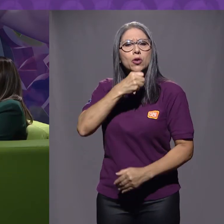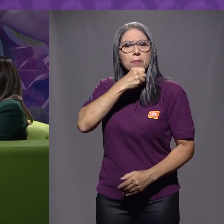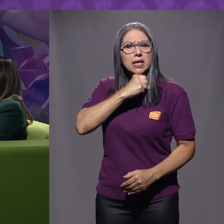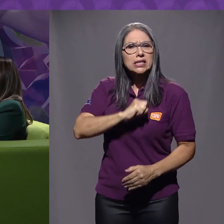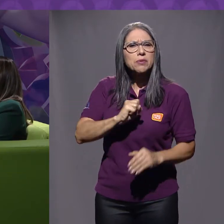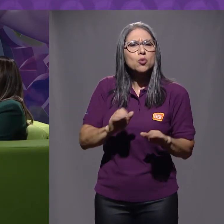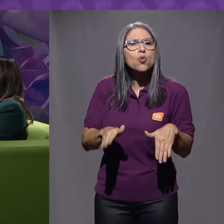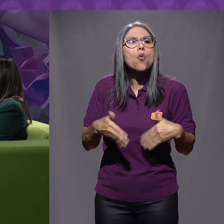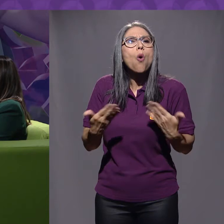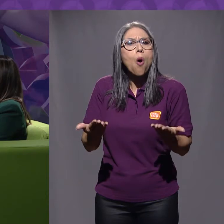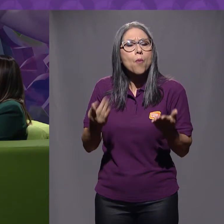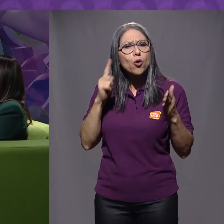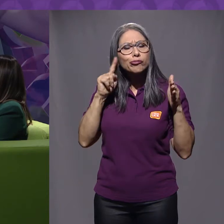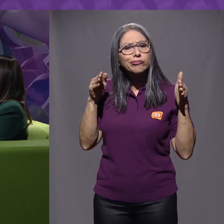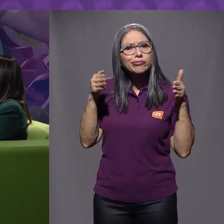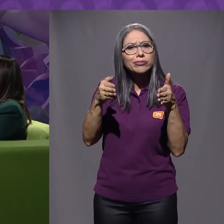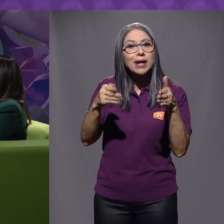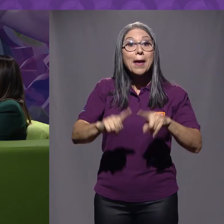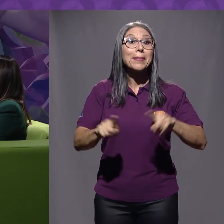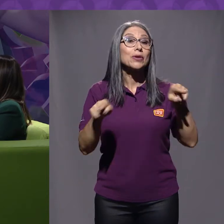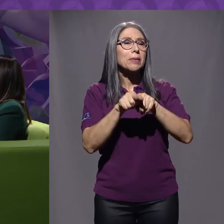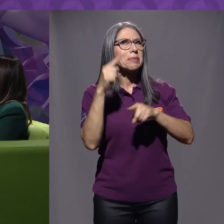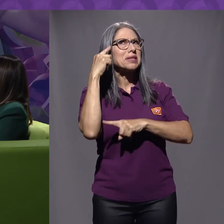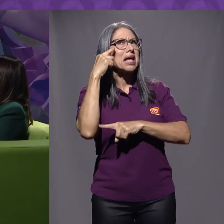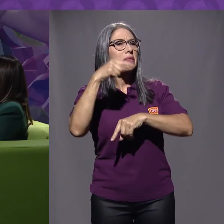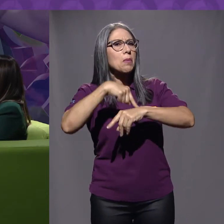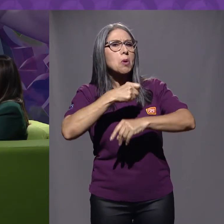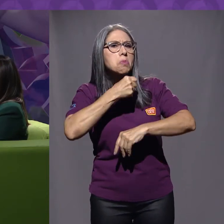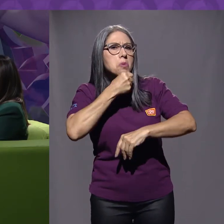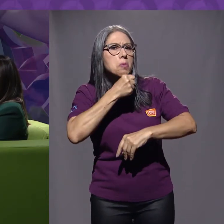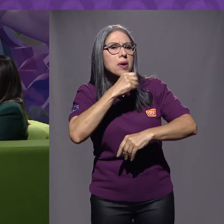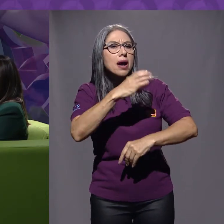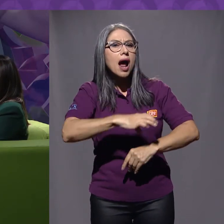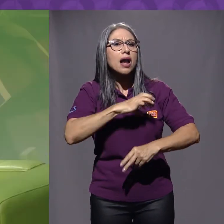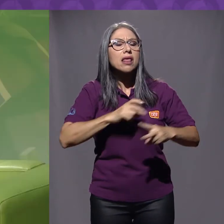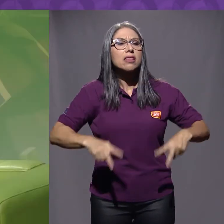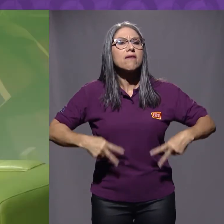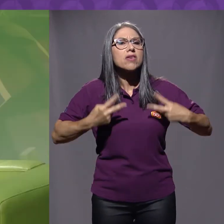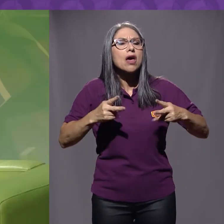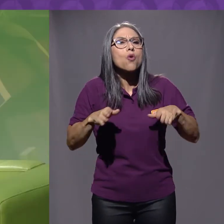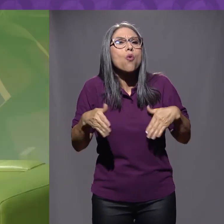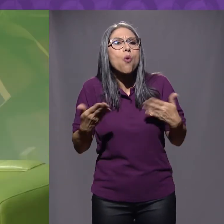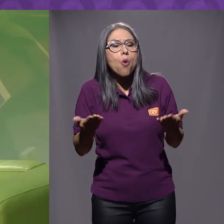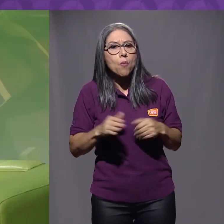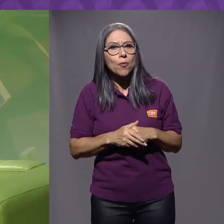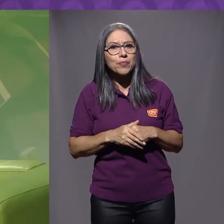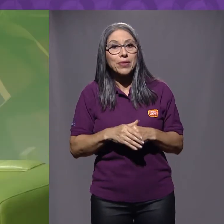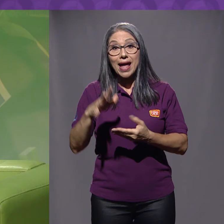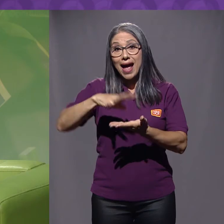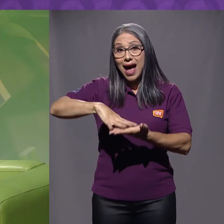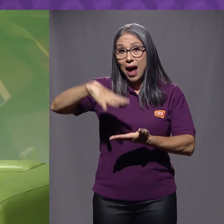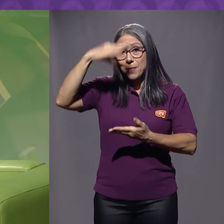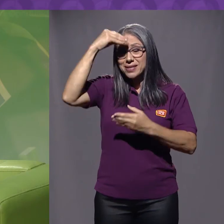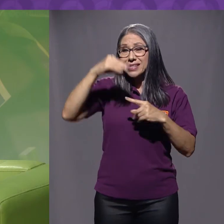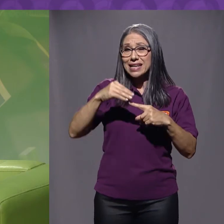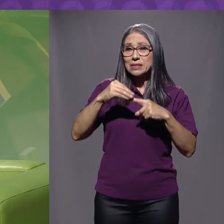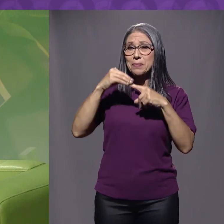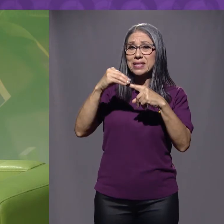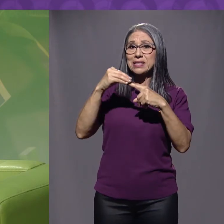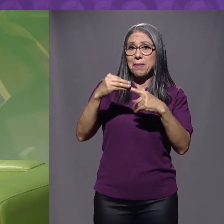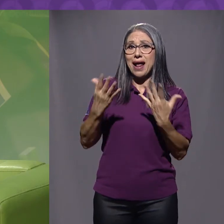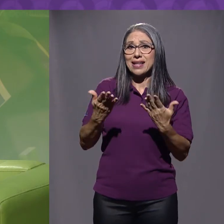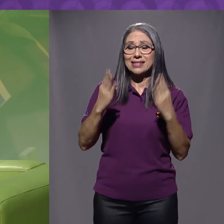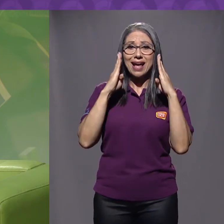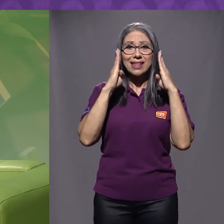de envejecimiento, pero también cuáles son las condiciones para tener calidad de vida en la vejez, doctor. ¿Cuáles cree que son esos aprendizajes principales